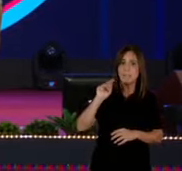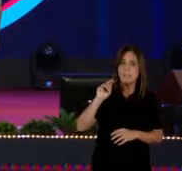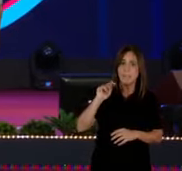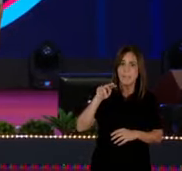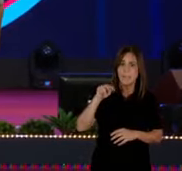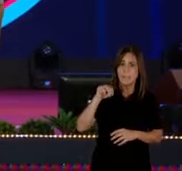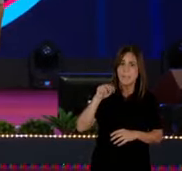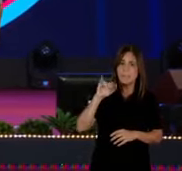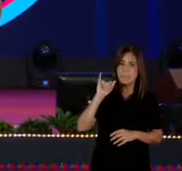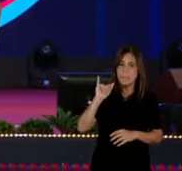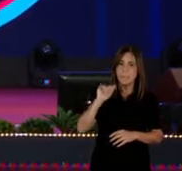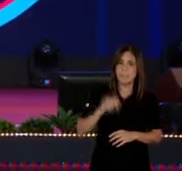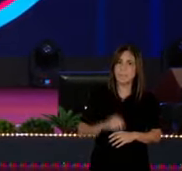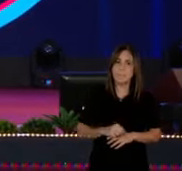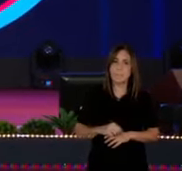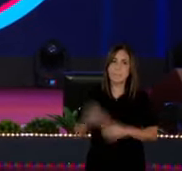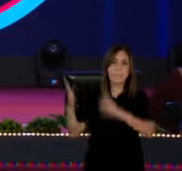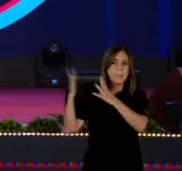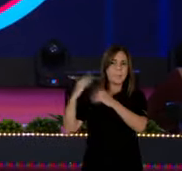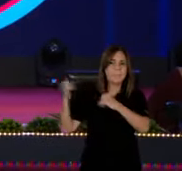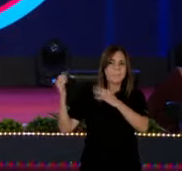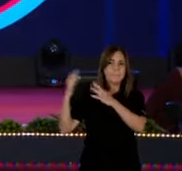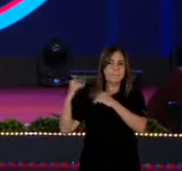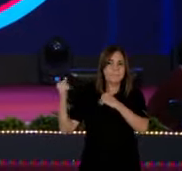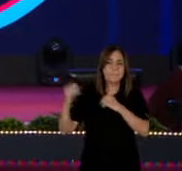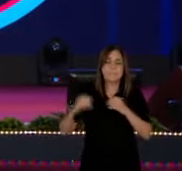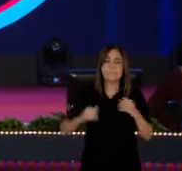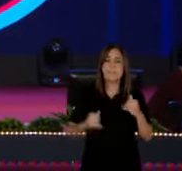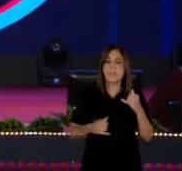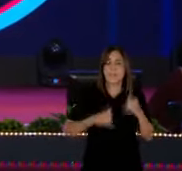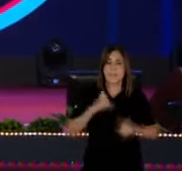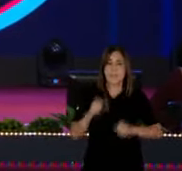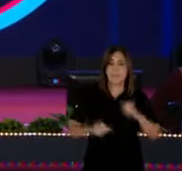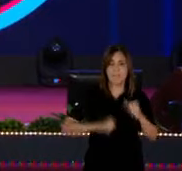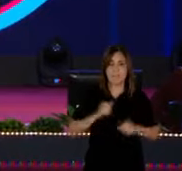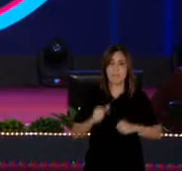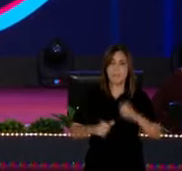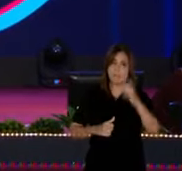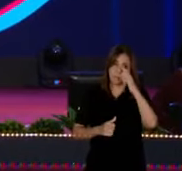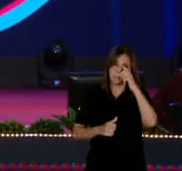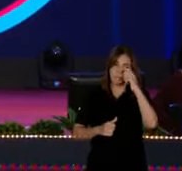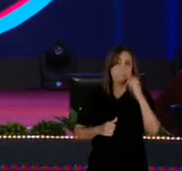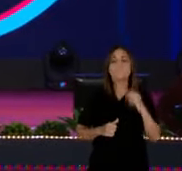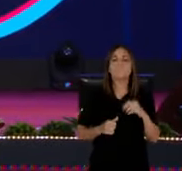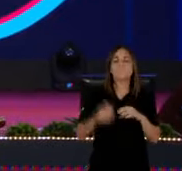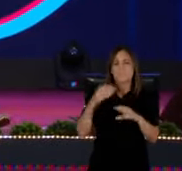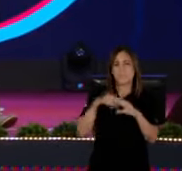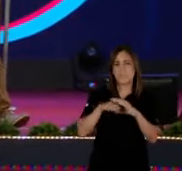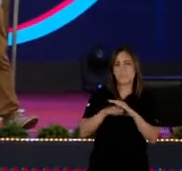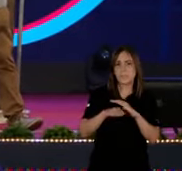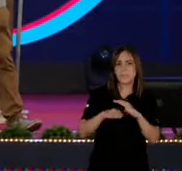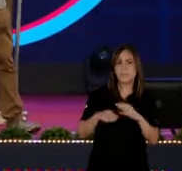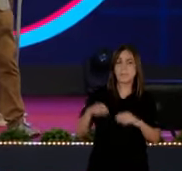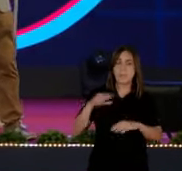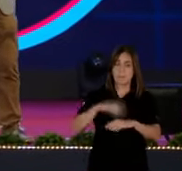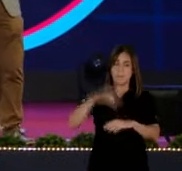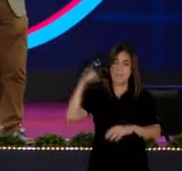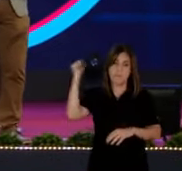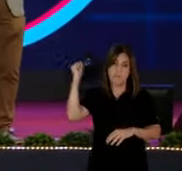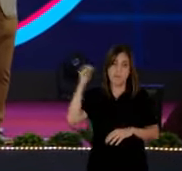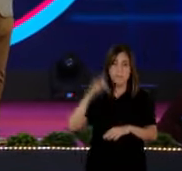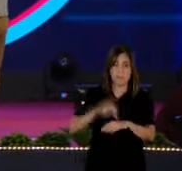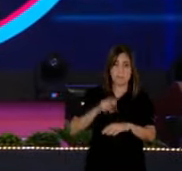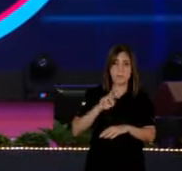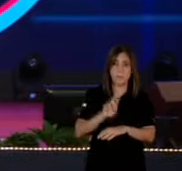La expectativa del evento trasciende aún fuera de Puerto Rico. Ayer nuestro apóstol en Arizona, el